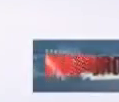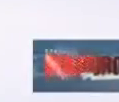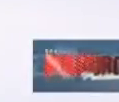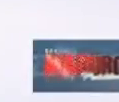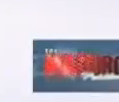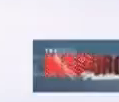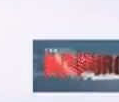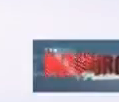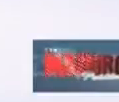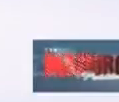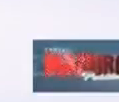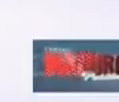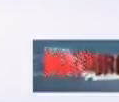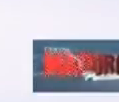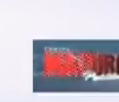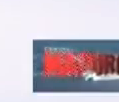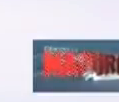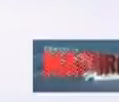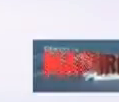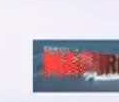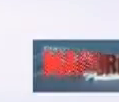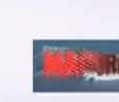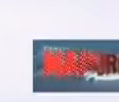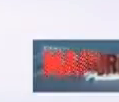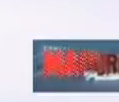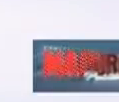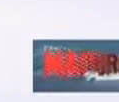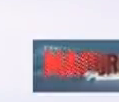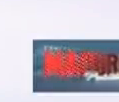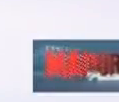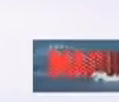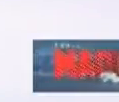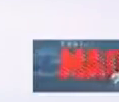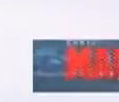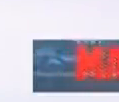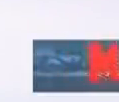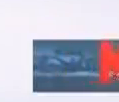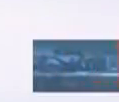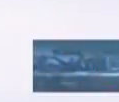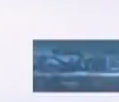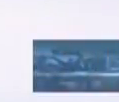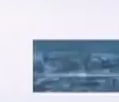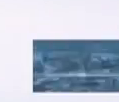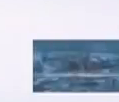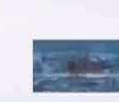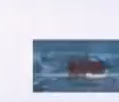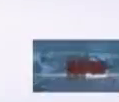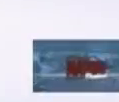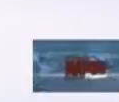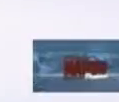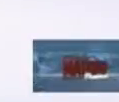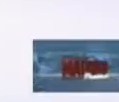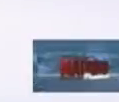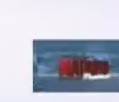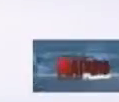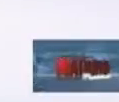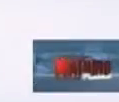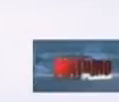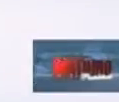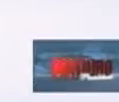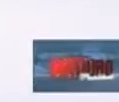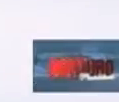riquezas físicas, materiales, que satisface sus necesidades de todo tipo, que produce sus propias